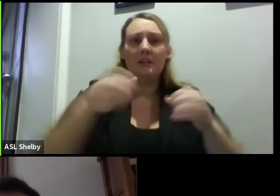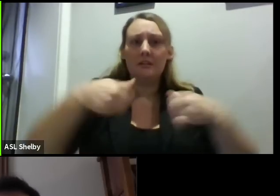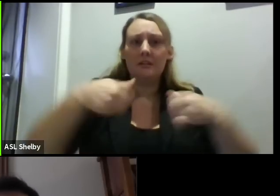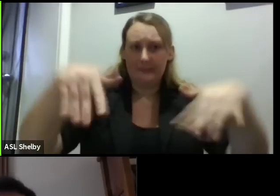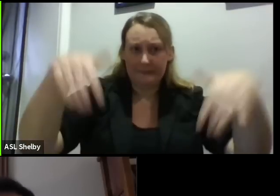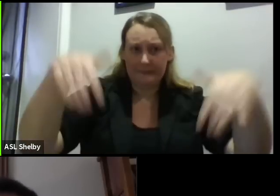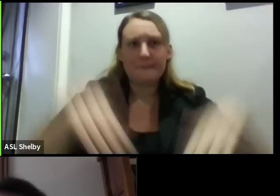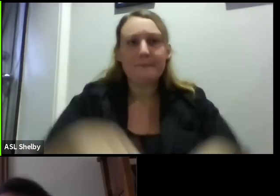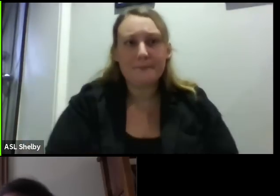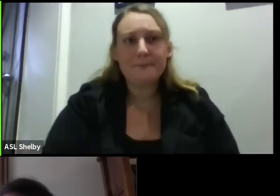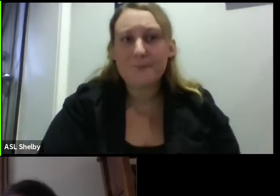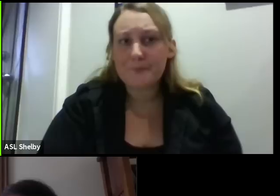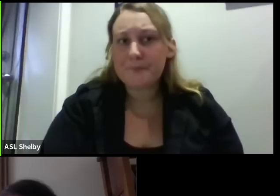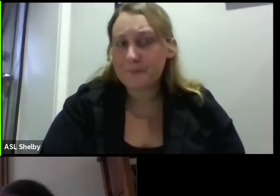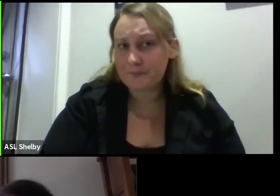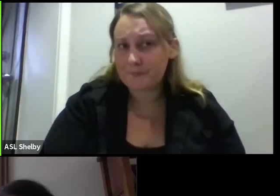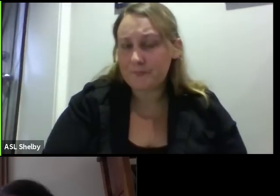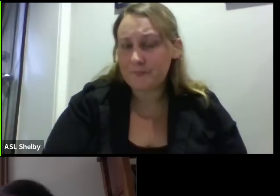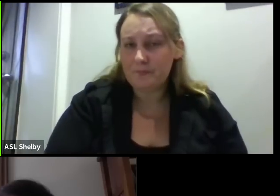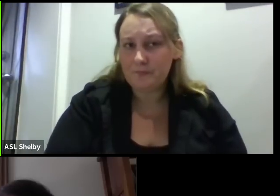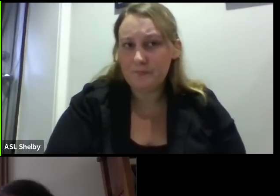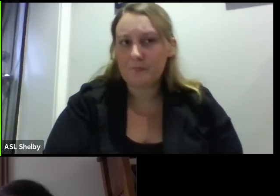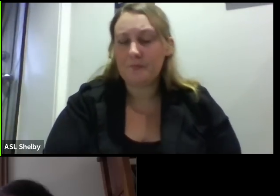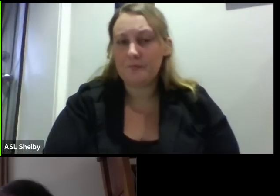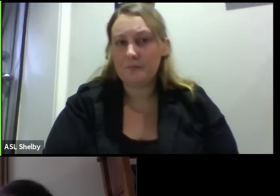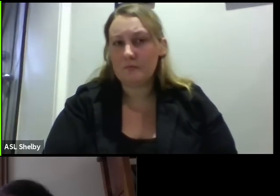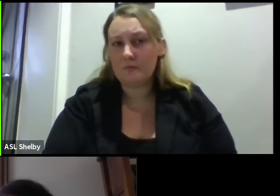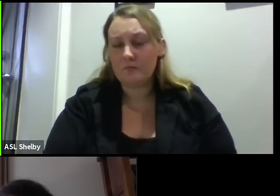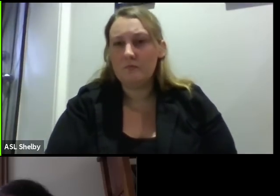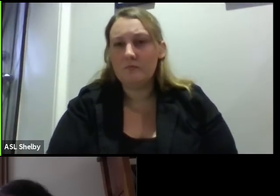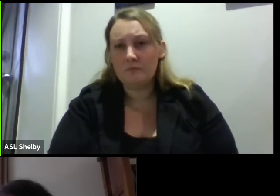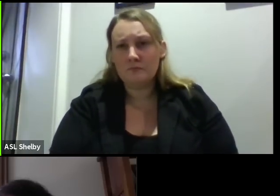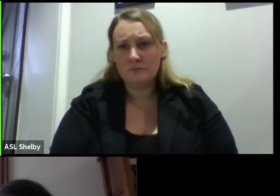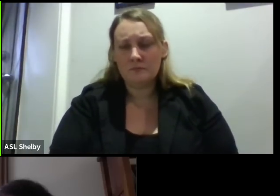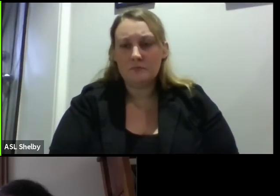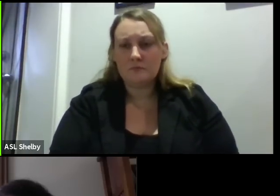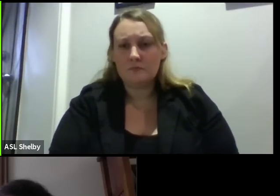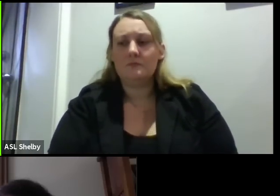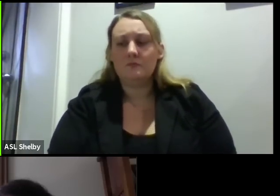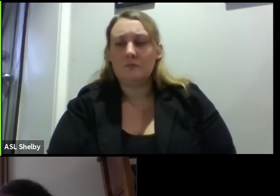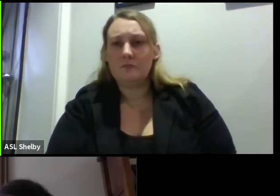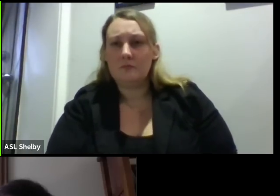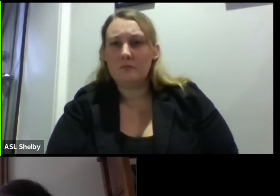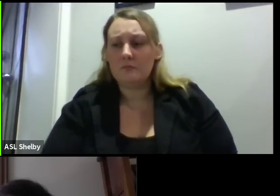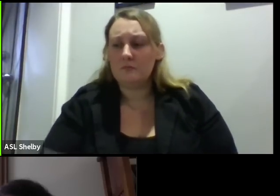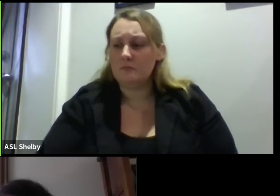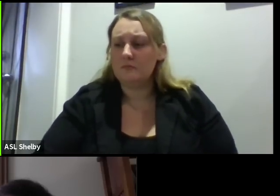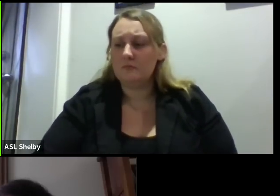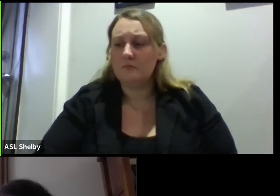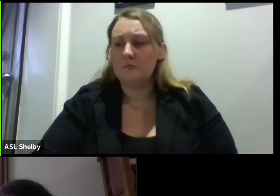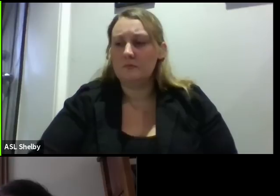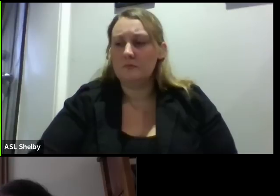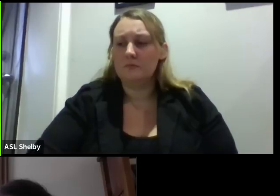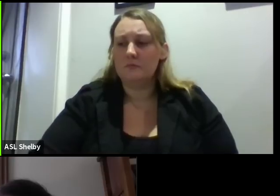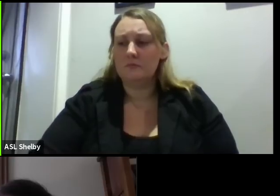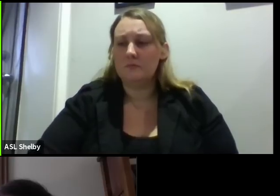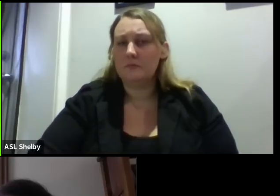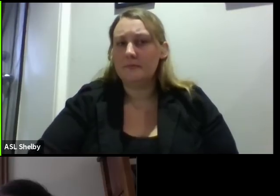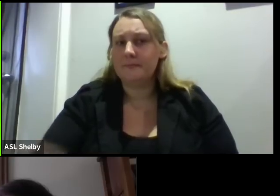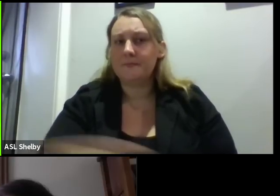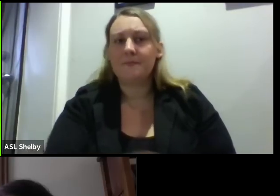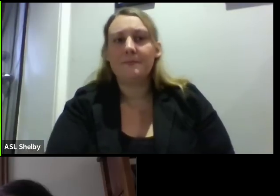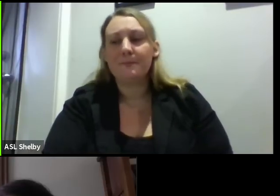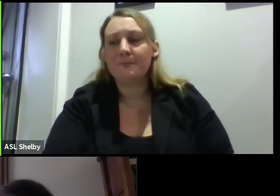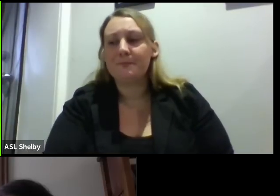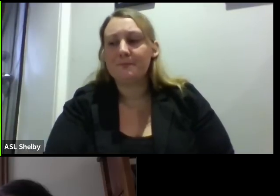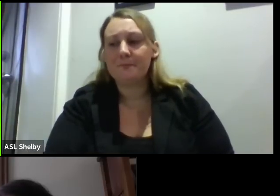violencia que viven las mujeres trans en Queens, es demasiado. Desde el 2016